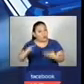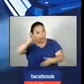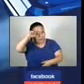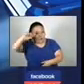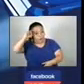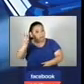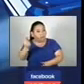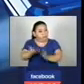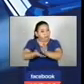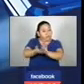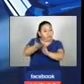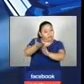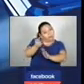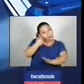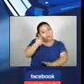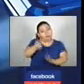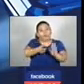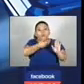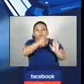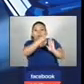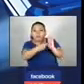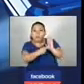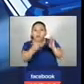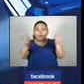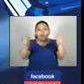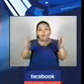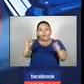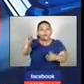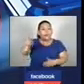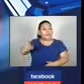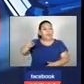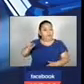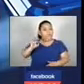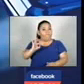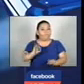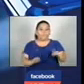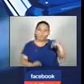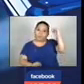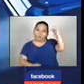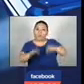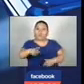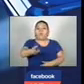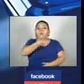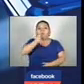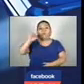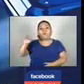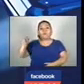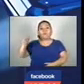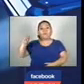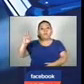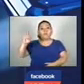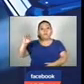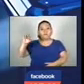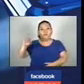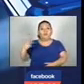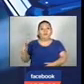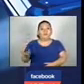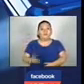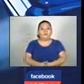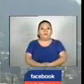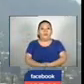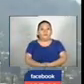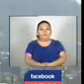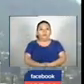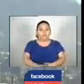en el que destacan un mejor crecimiento en comparación al año pasado. La periodista Jennifer Flores nos tiene la información.